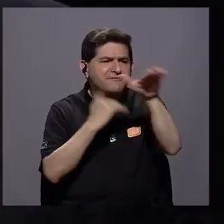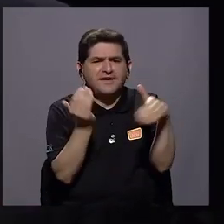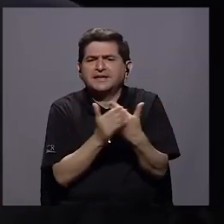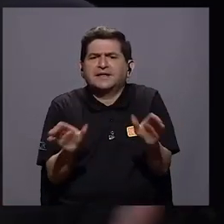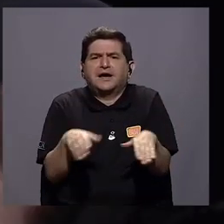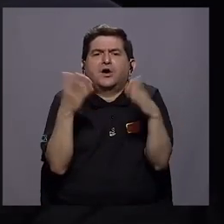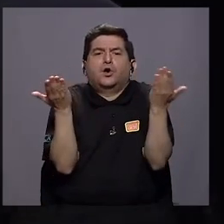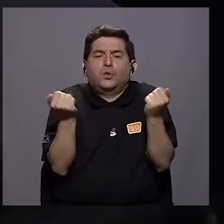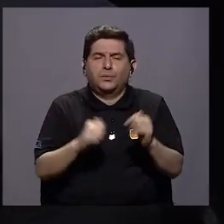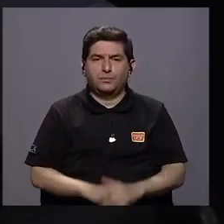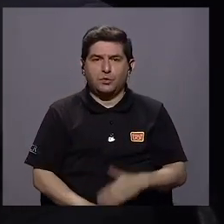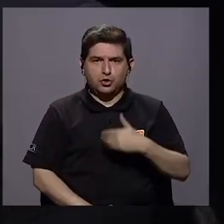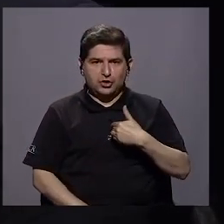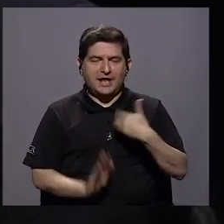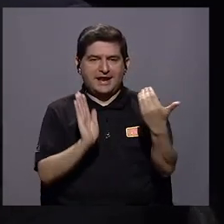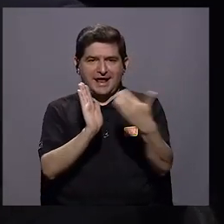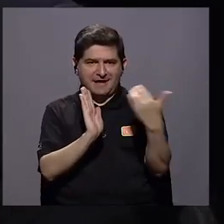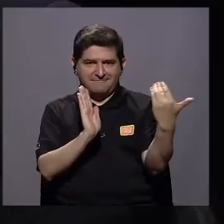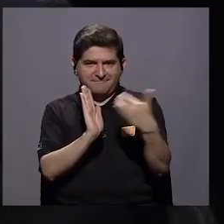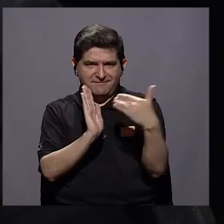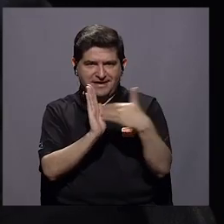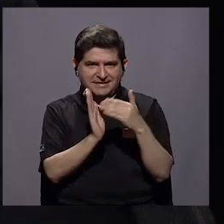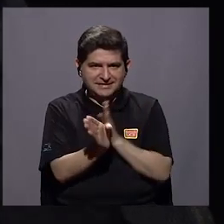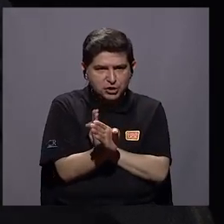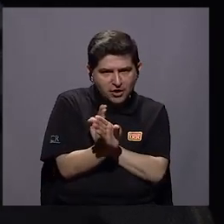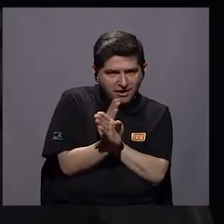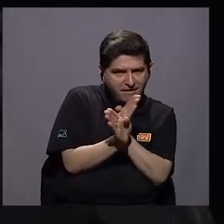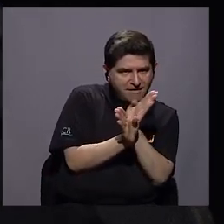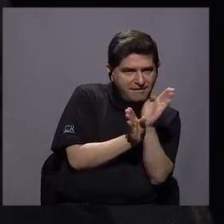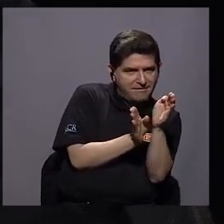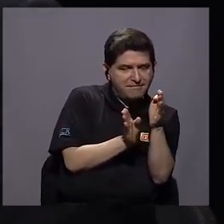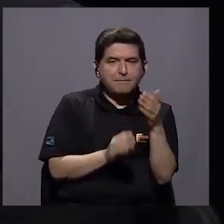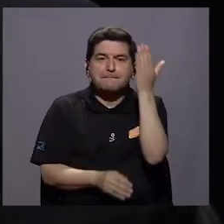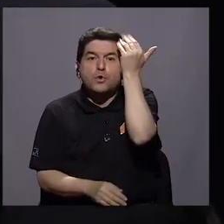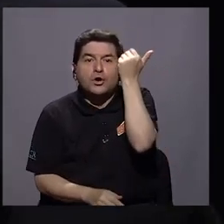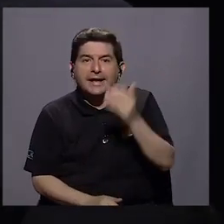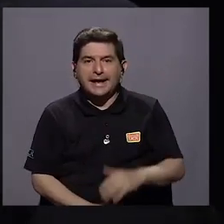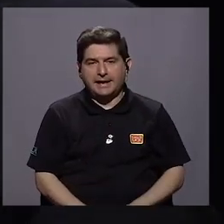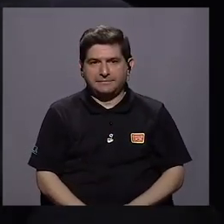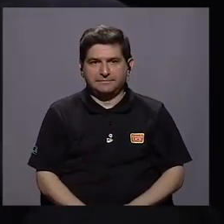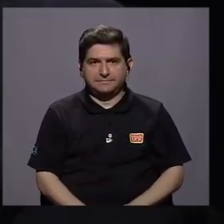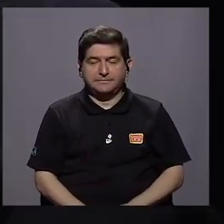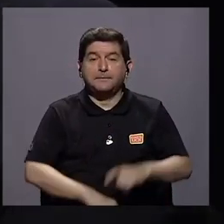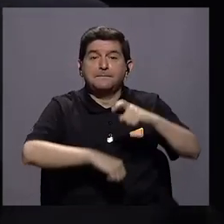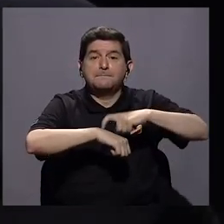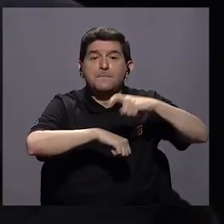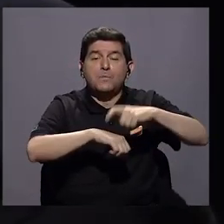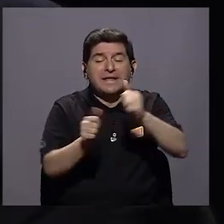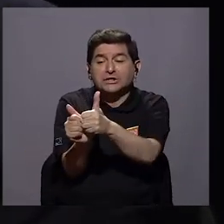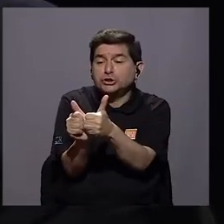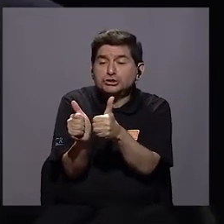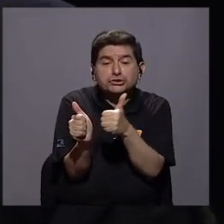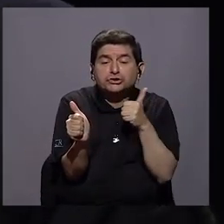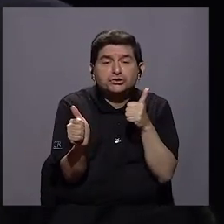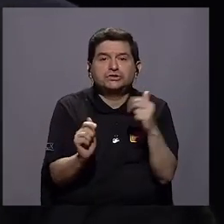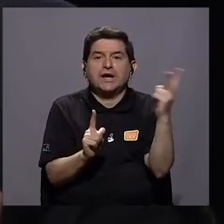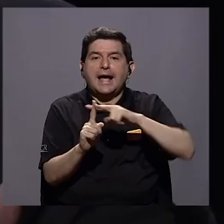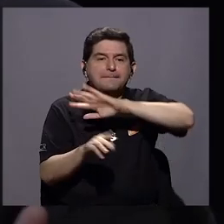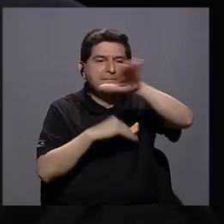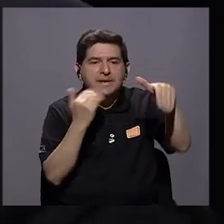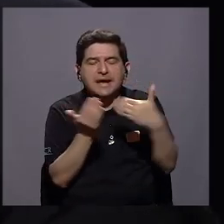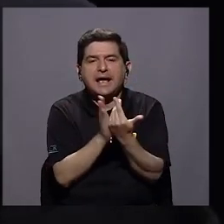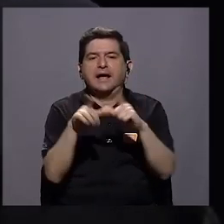todos los demás? Tiene una afectación indirecta. ¿Por qué? Porque en momentos de recesión, y esto aplica